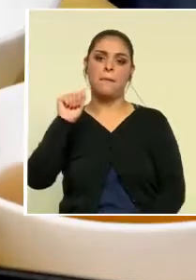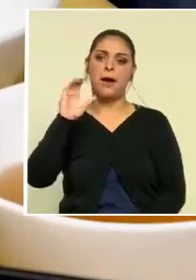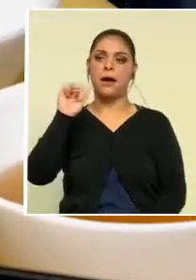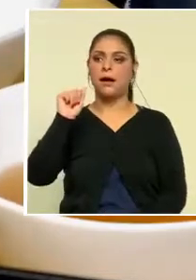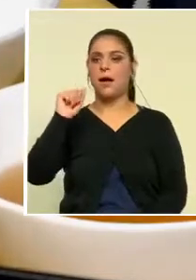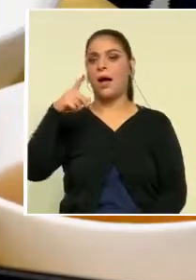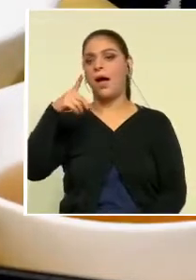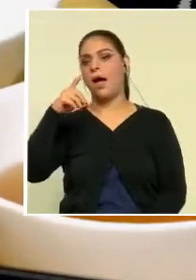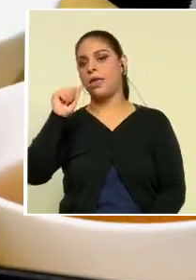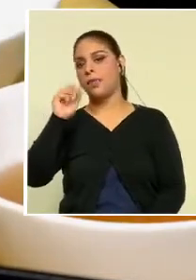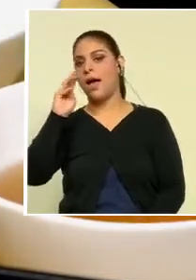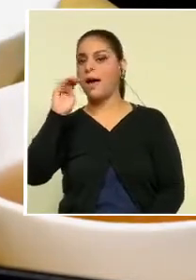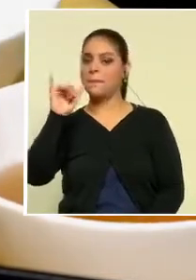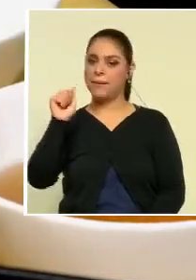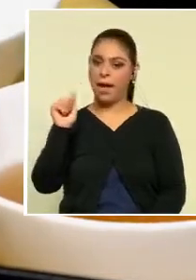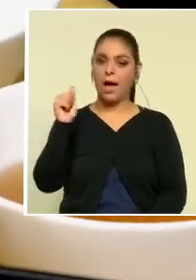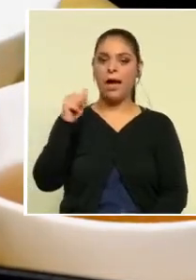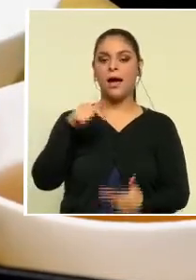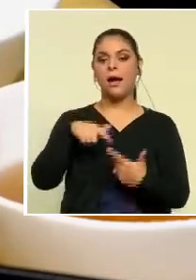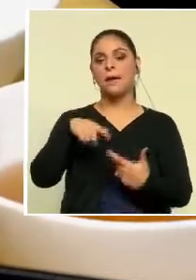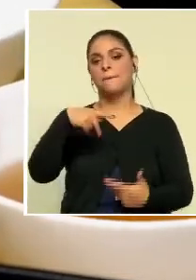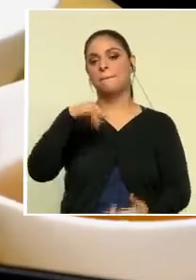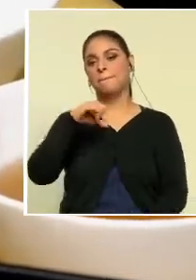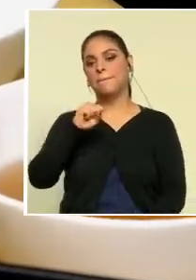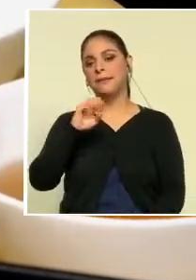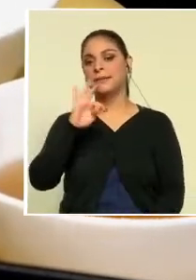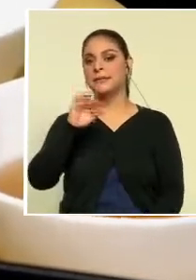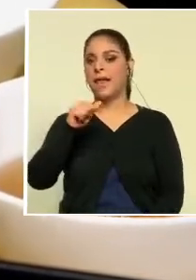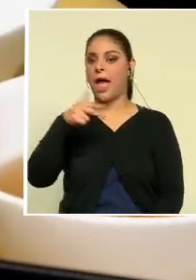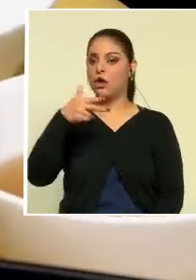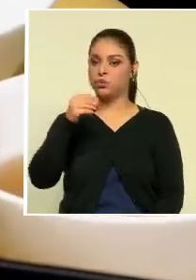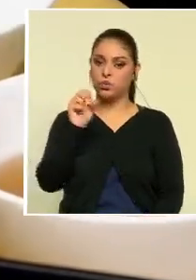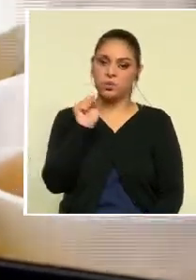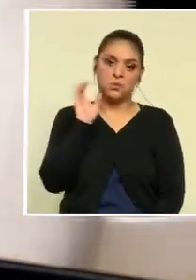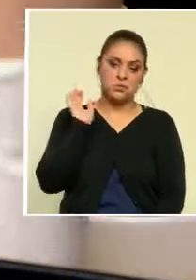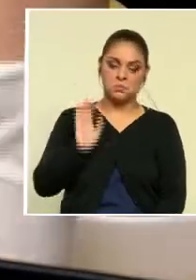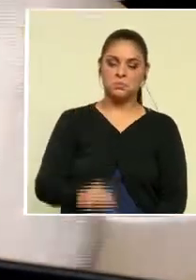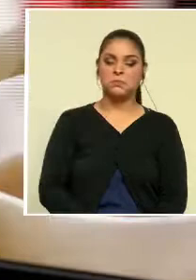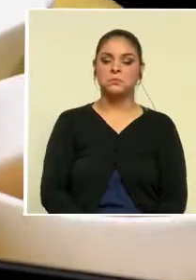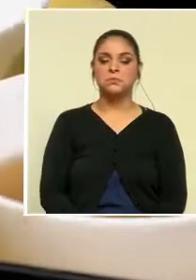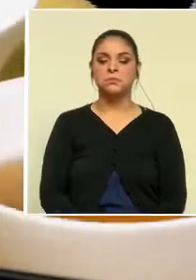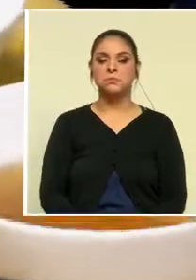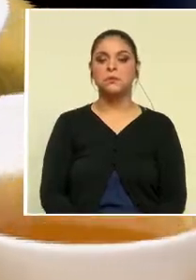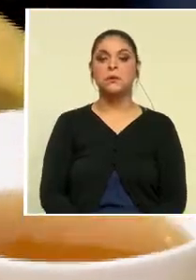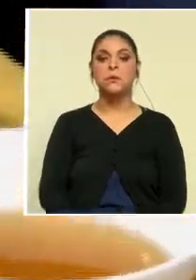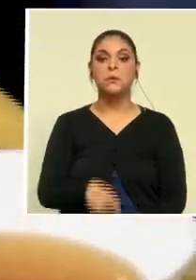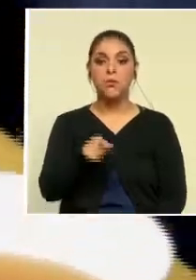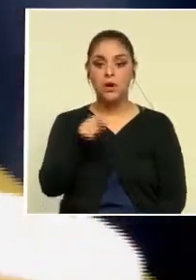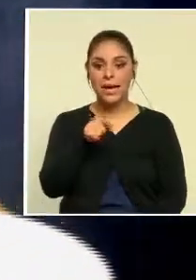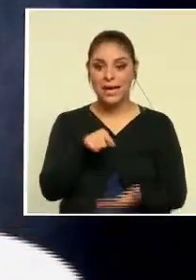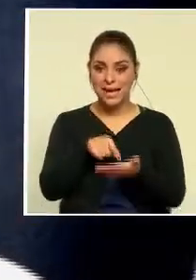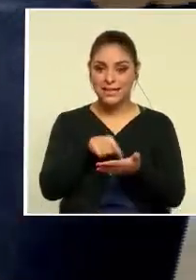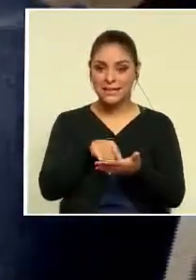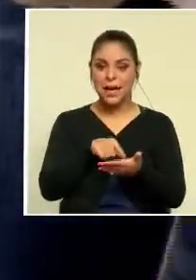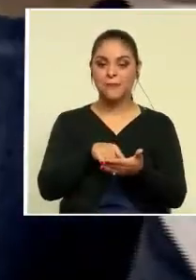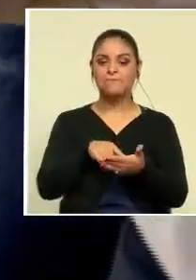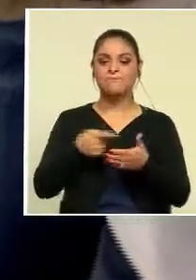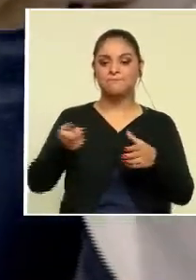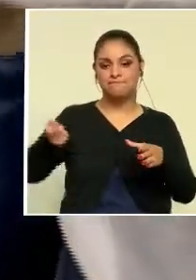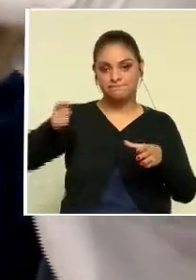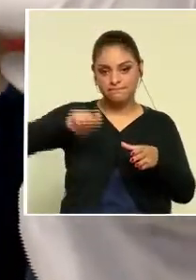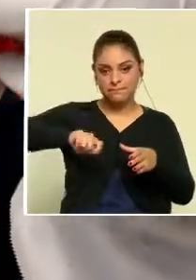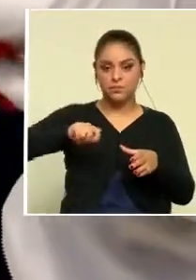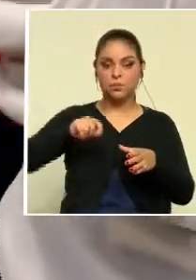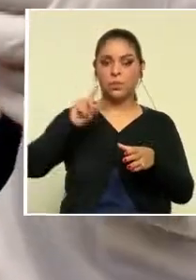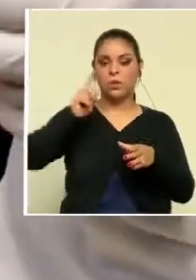día podríamos usar vamos a ponerle a esta receta niños y niñas una cucharadita de